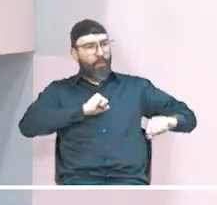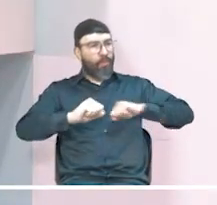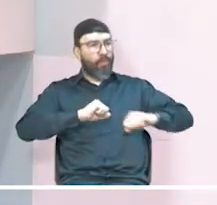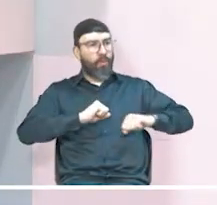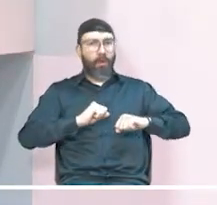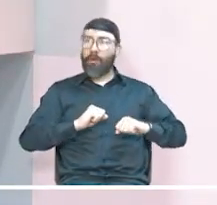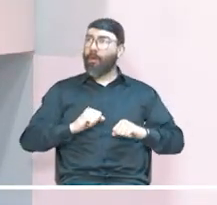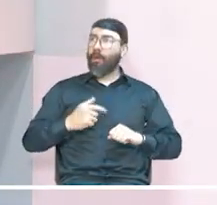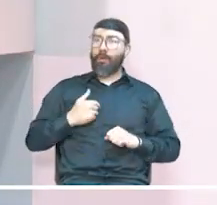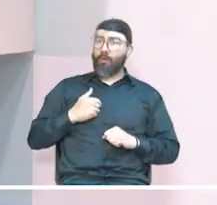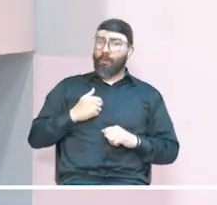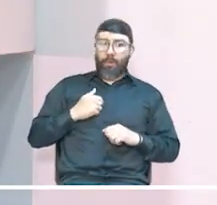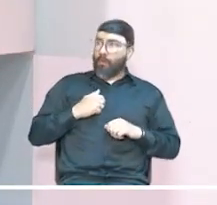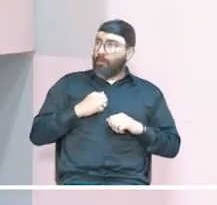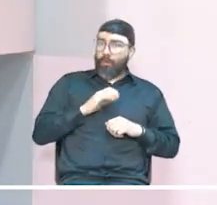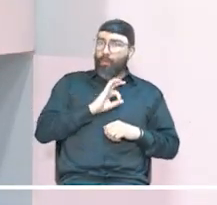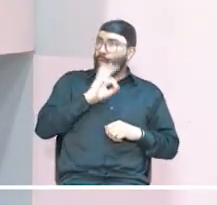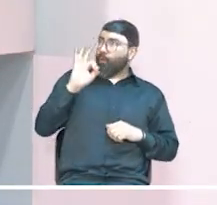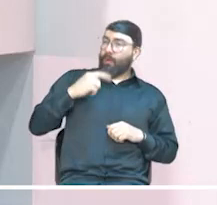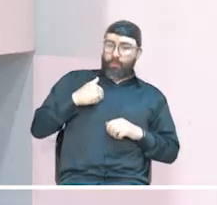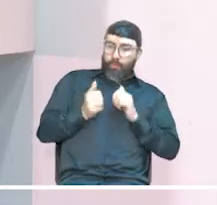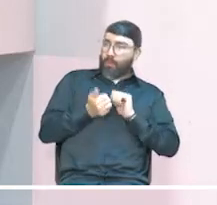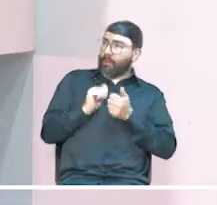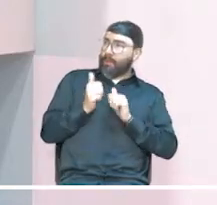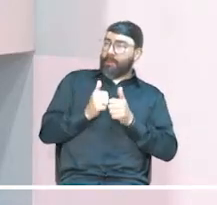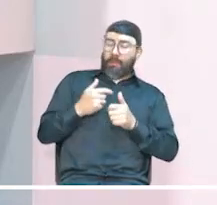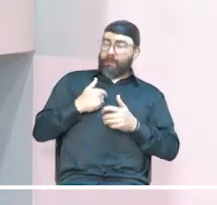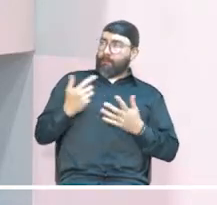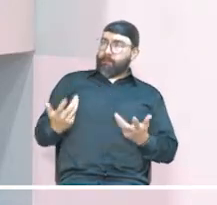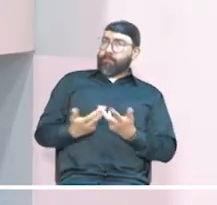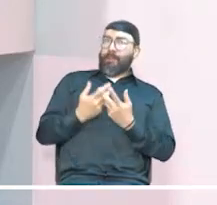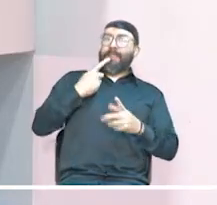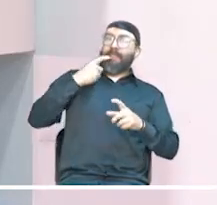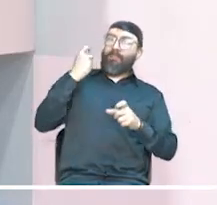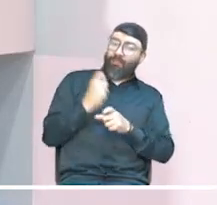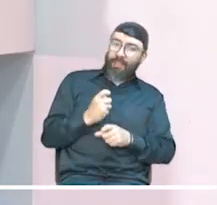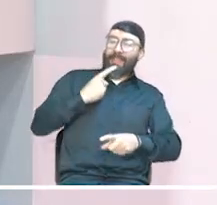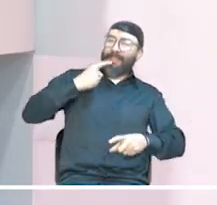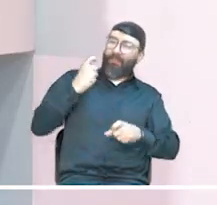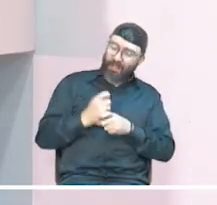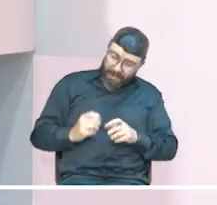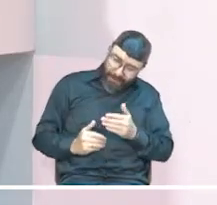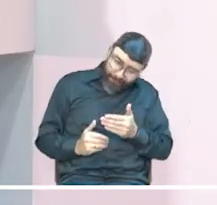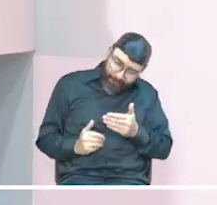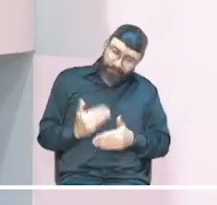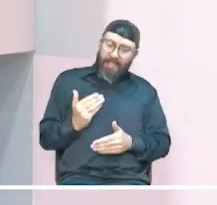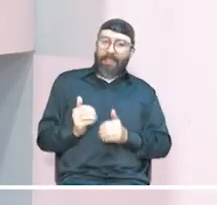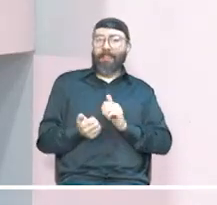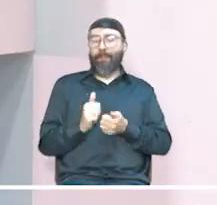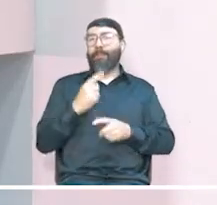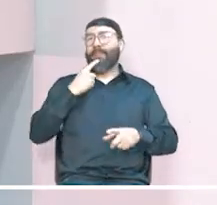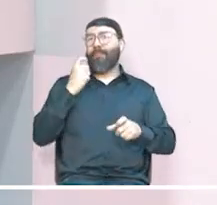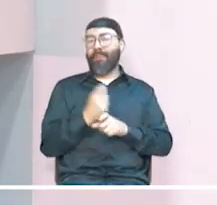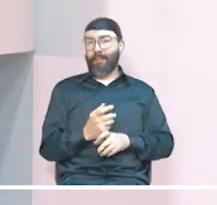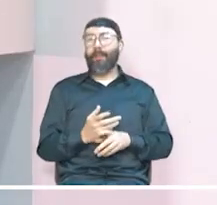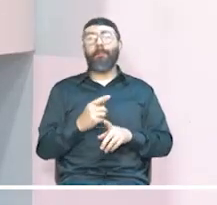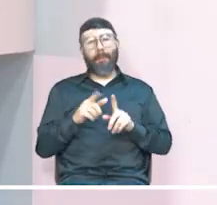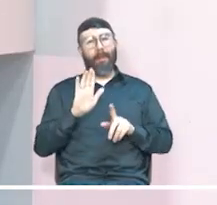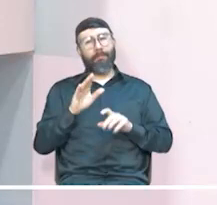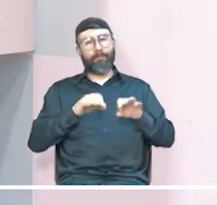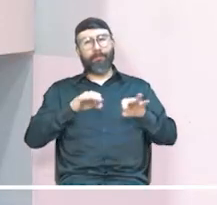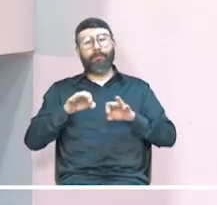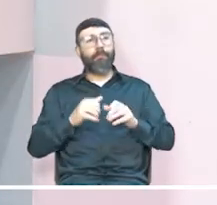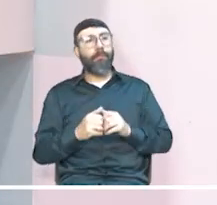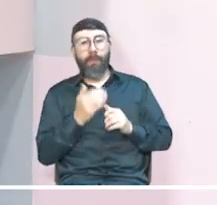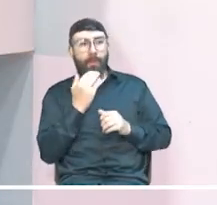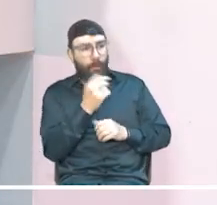existe el hábito entre nosotros, entonces realmente es muy difícil desarrollarlo, pero no imposible, ya vamos a hablar de él. Entonces, tener esa oportunidad que los niños realmente a los